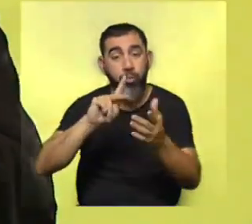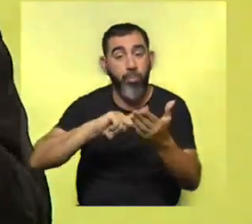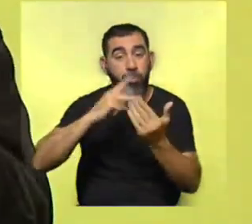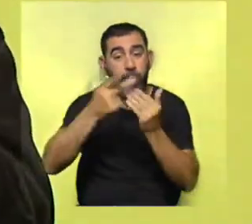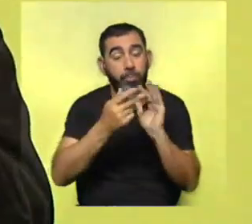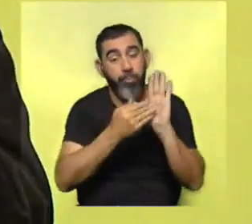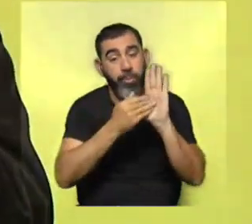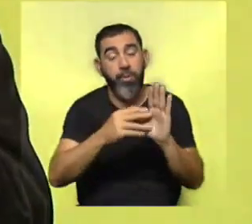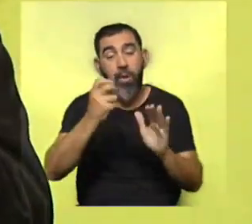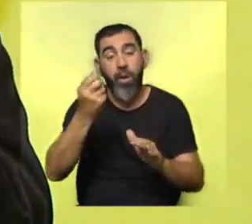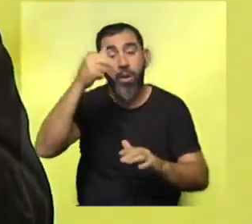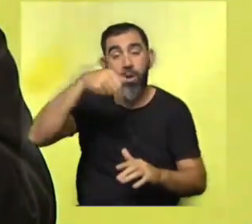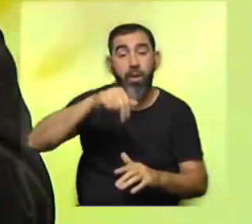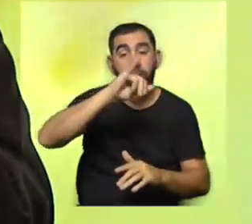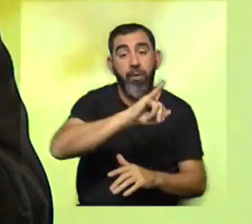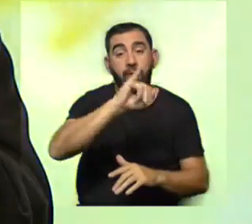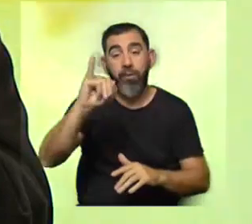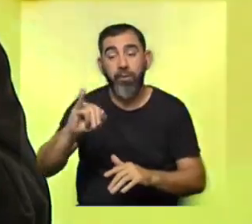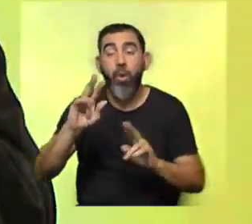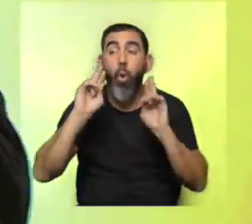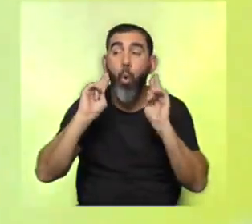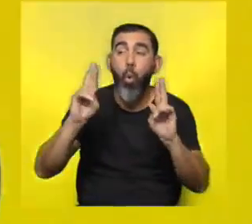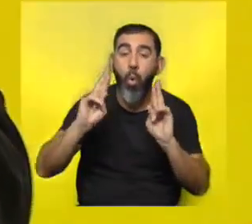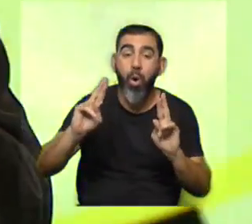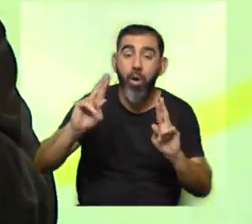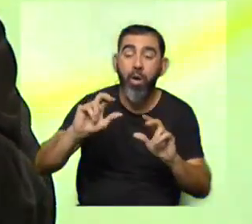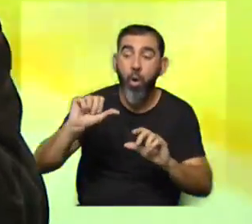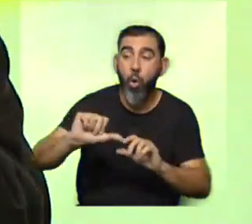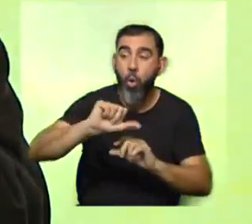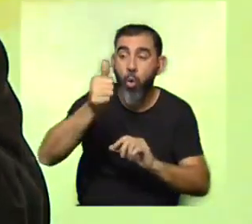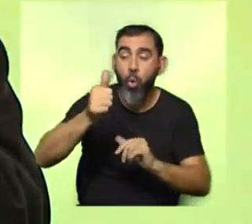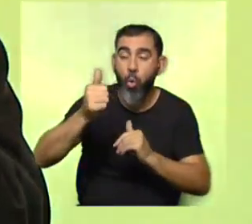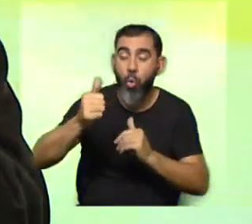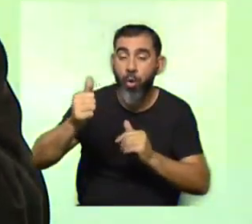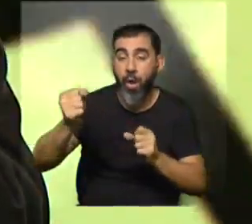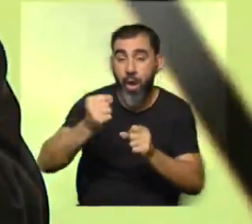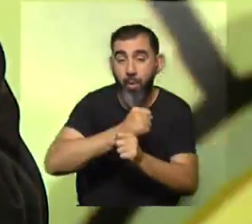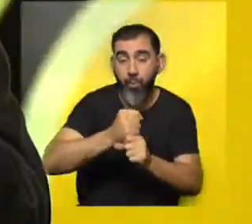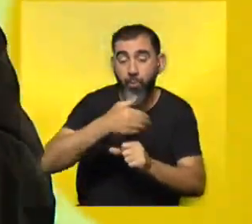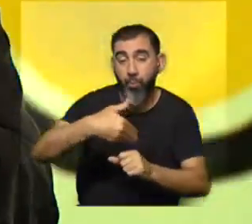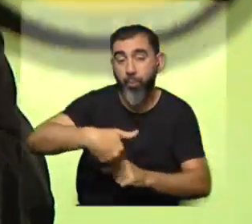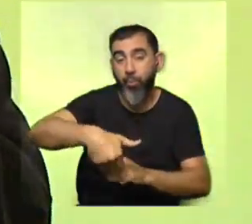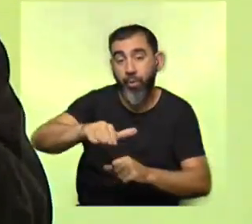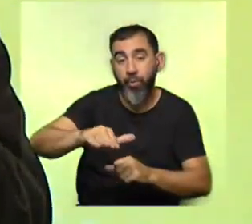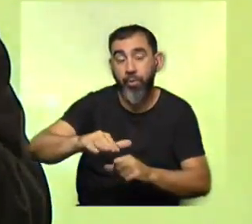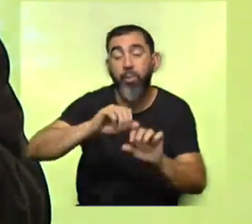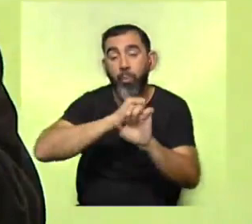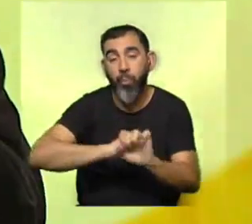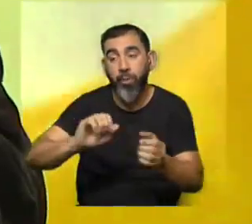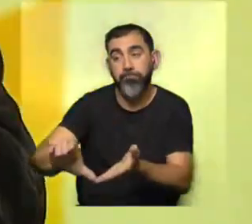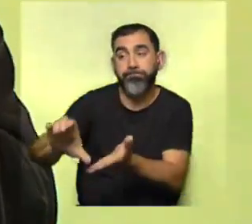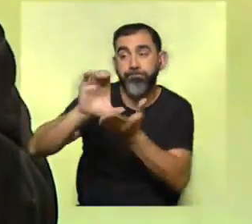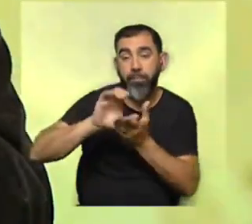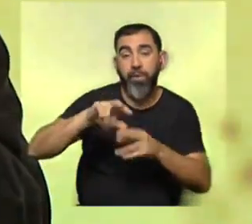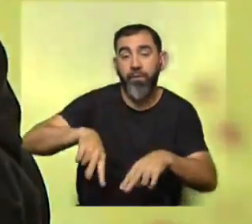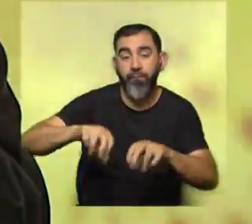ANI, esperemos que, bueno, eso siga los caminos normales, podemos ser financiados y estudiar